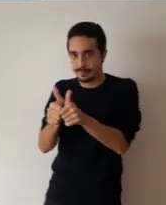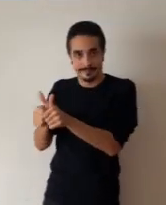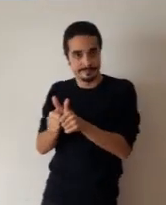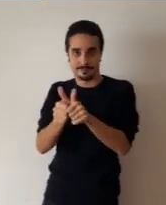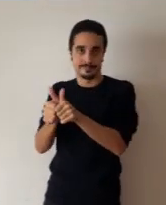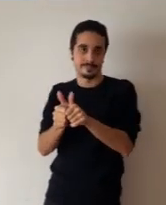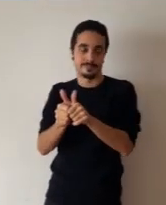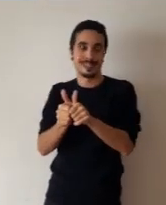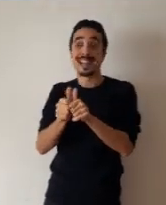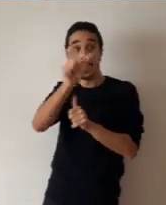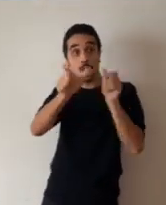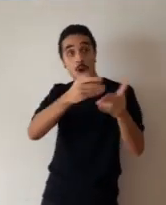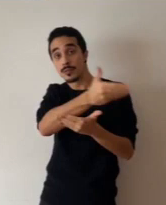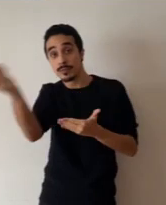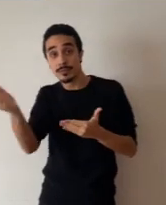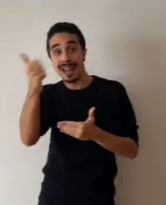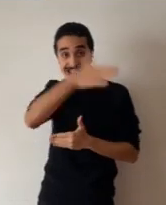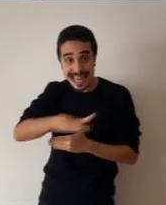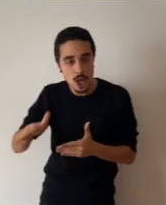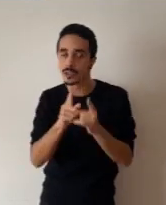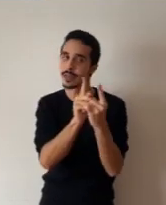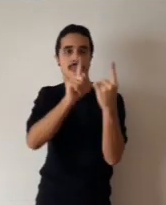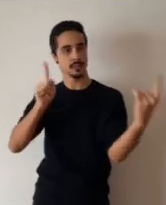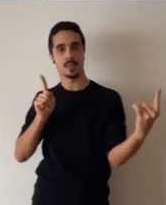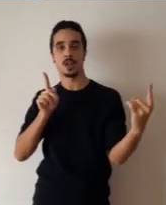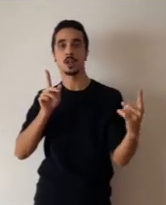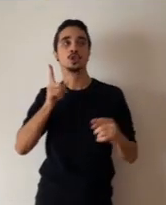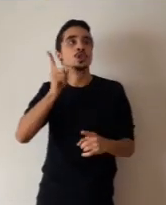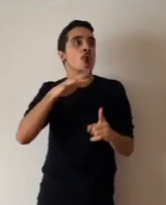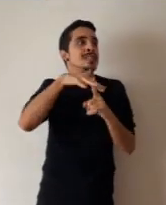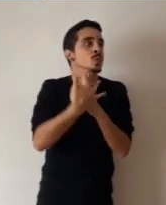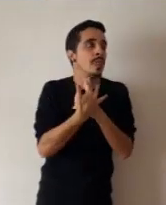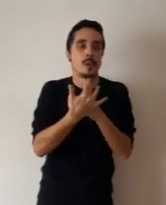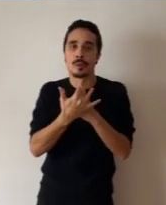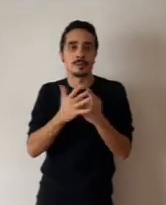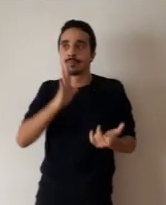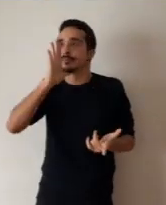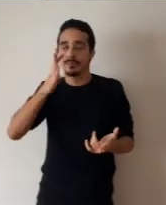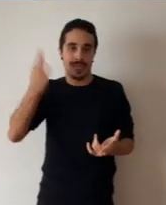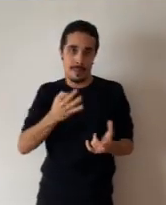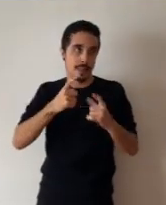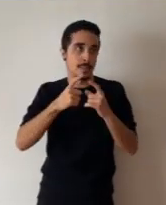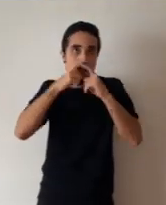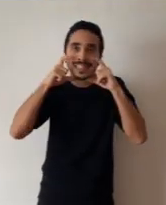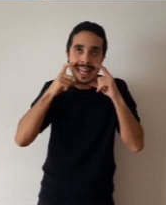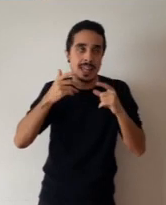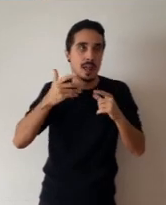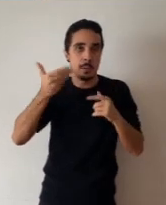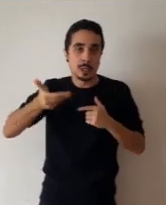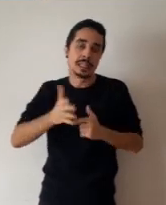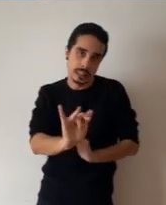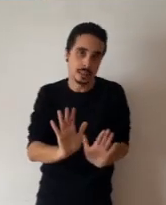y distanciados de otros niños. Solo en situaciones en las que no quede más remedio habrá que utilizar